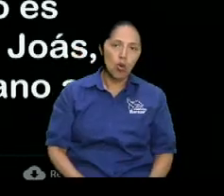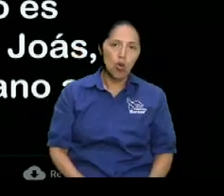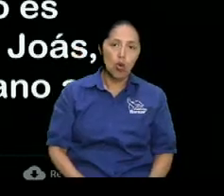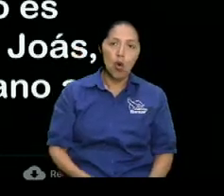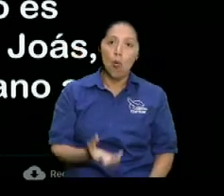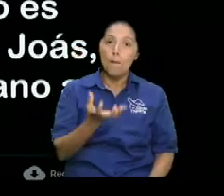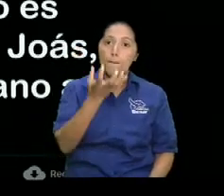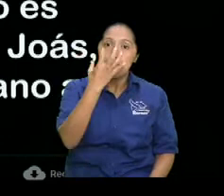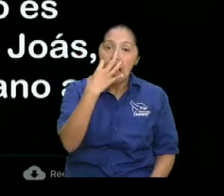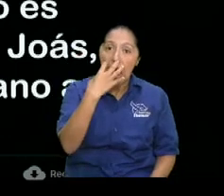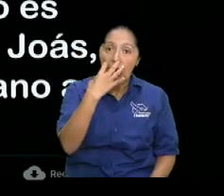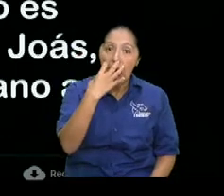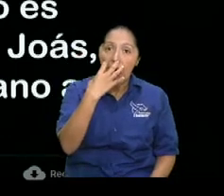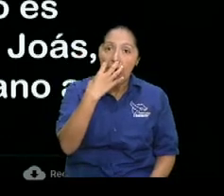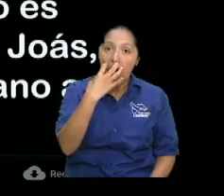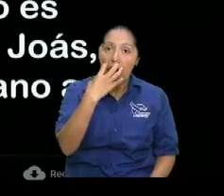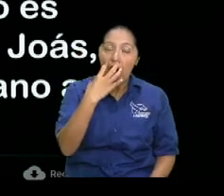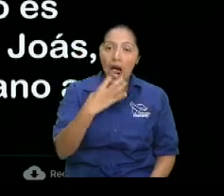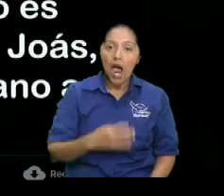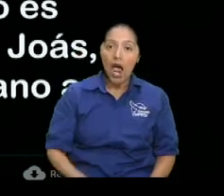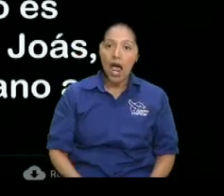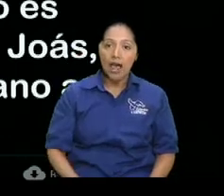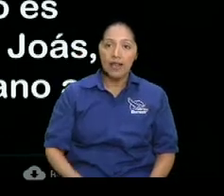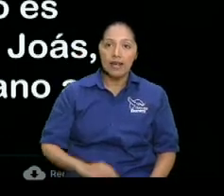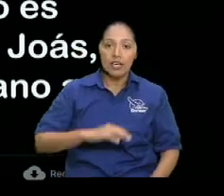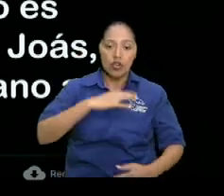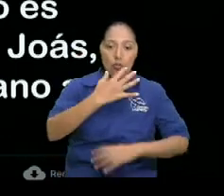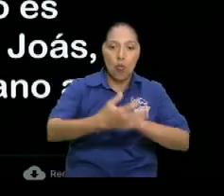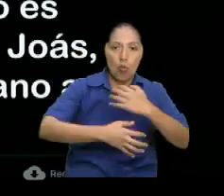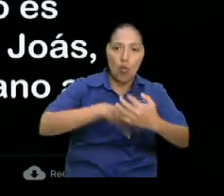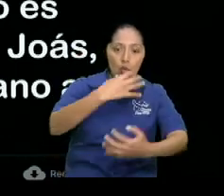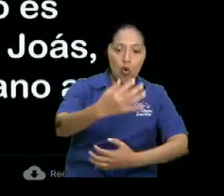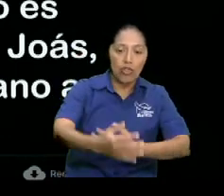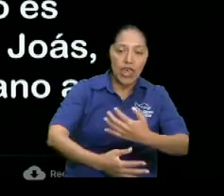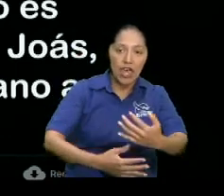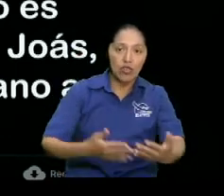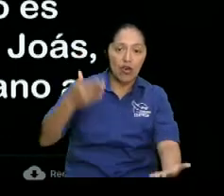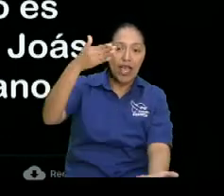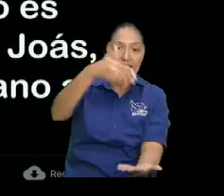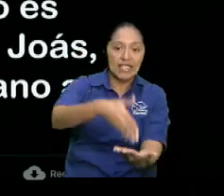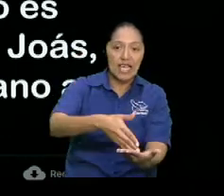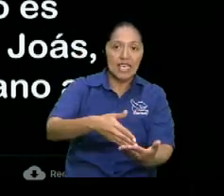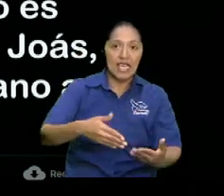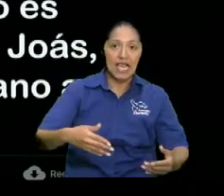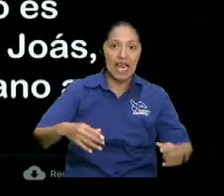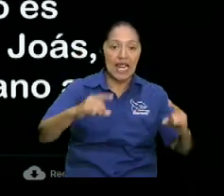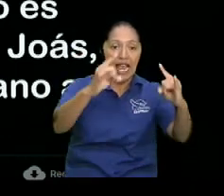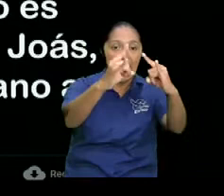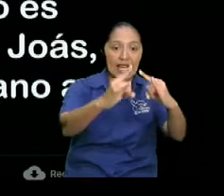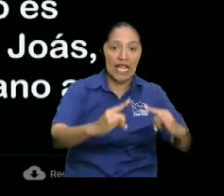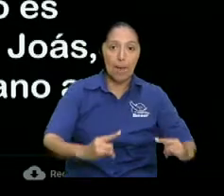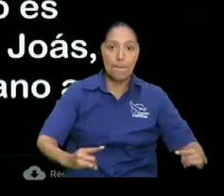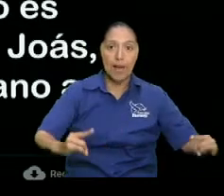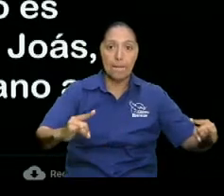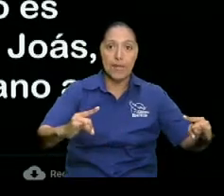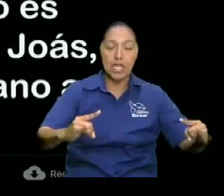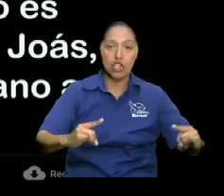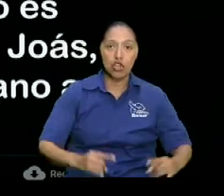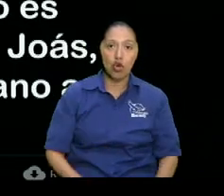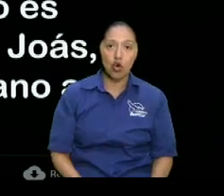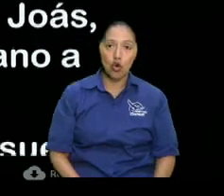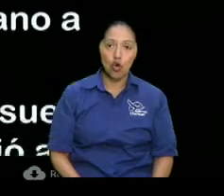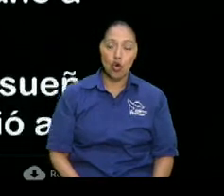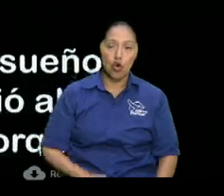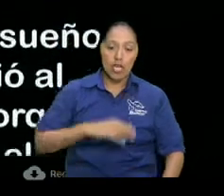de cebada iba rodando hasta el campamento de Madián. Este fue el versículo que le leí con letras grandes. Y llegó hasta la tienda y